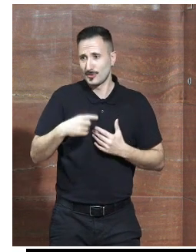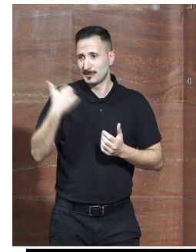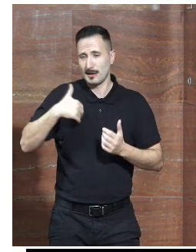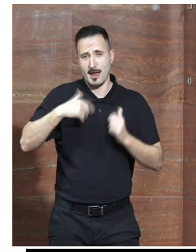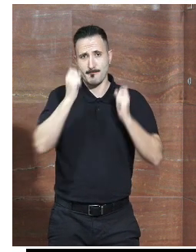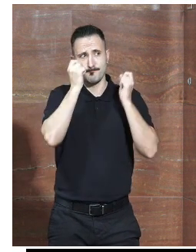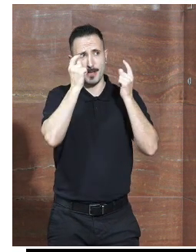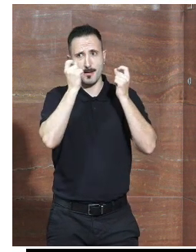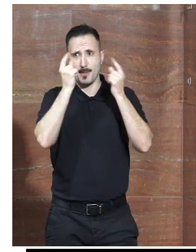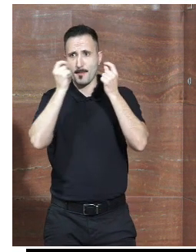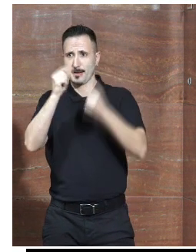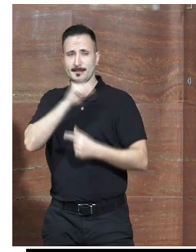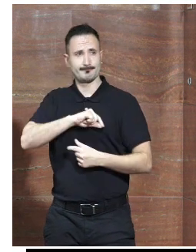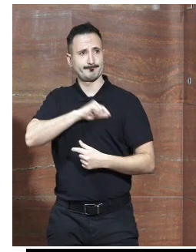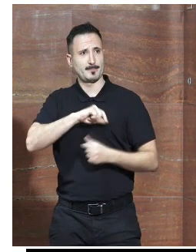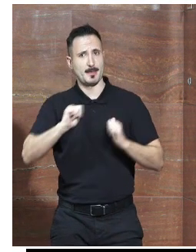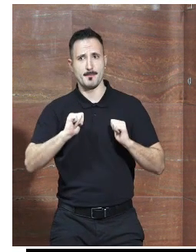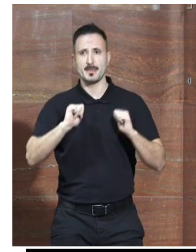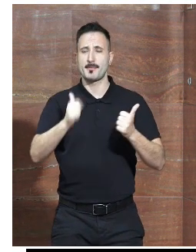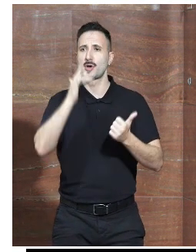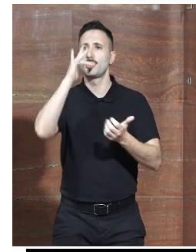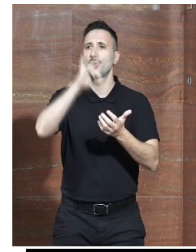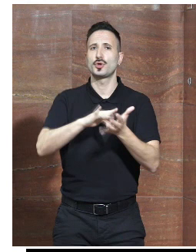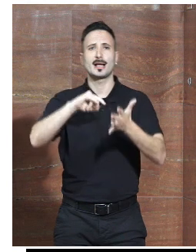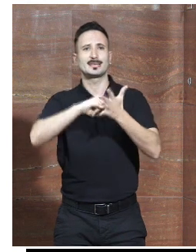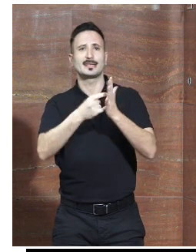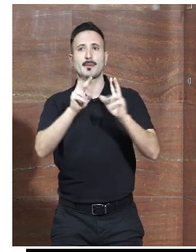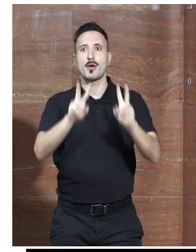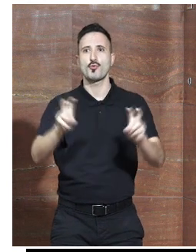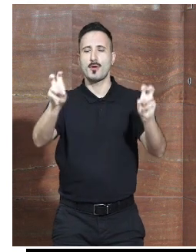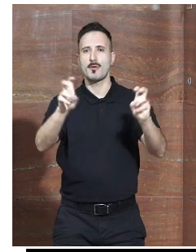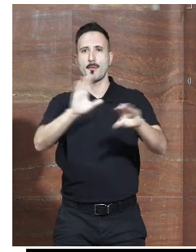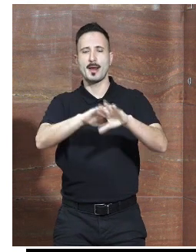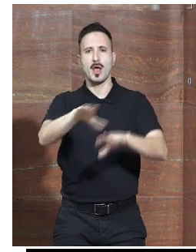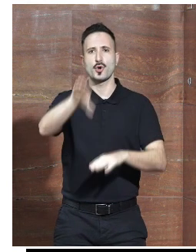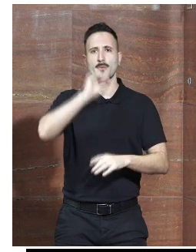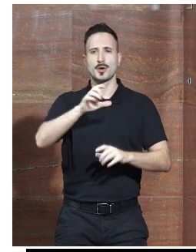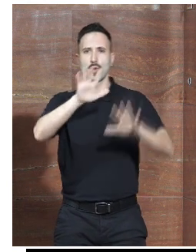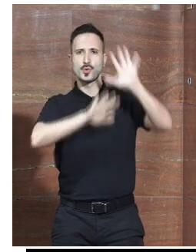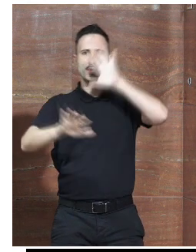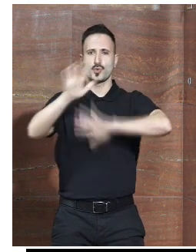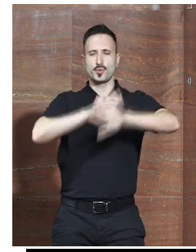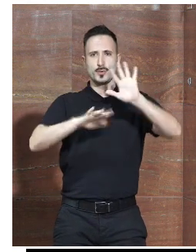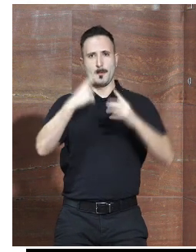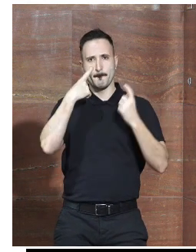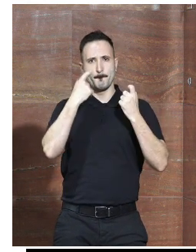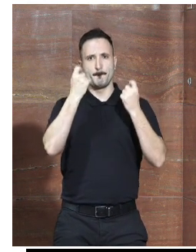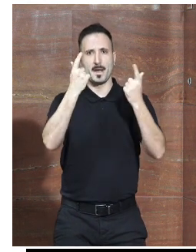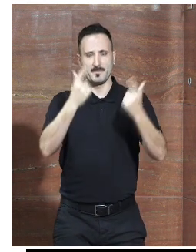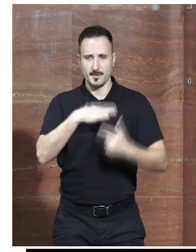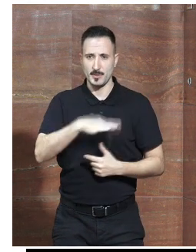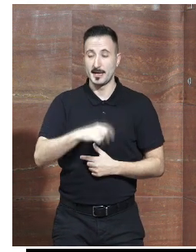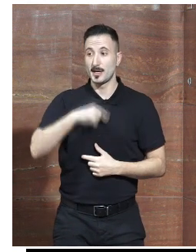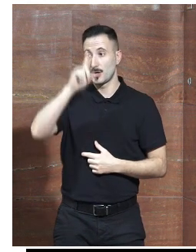empezamos a ver, lo empezamos a notar, ¿no? Cuando nos encontramos con nuevos sistemas que dificultan la comprensión. No sé si yo